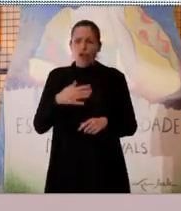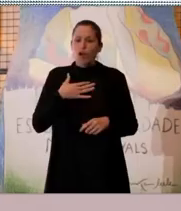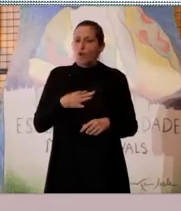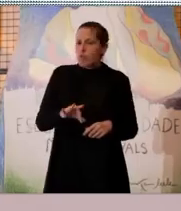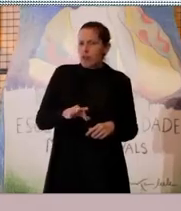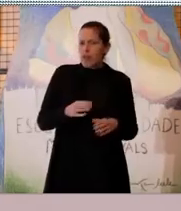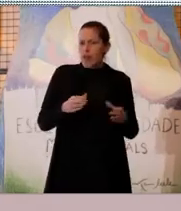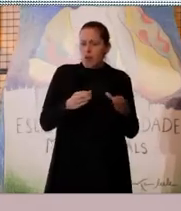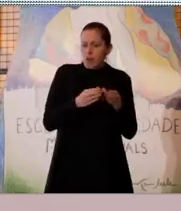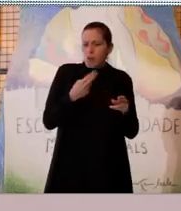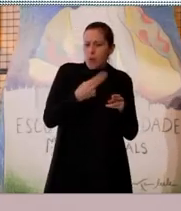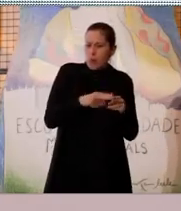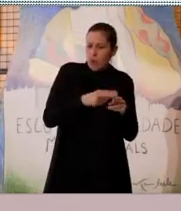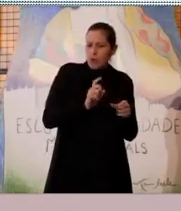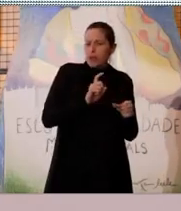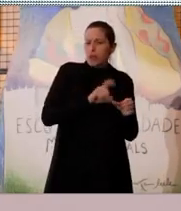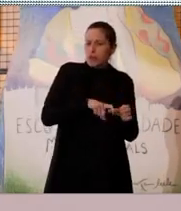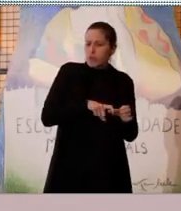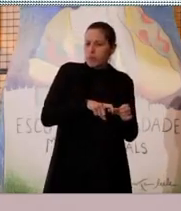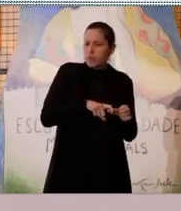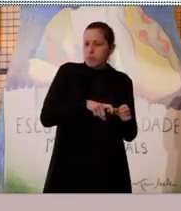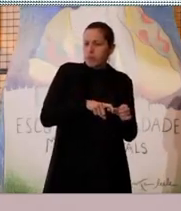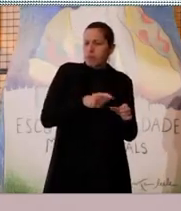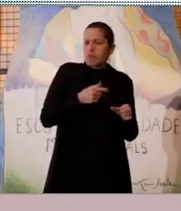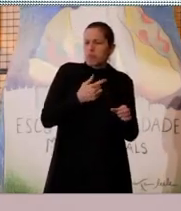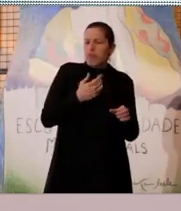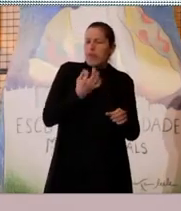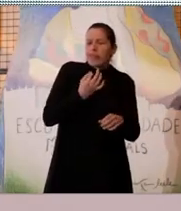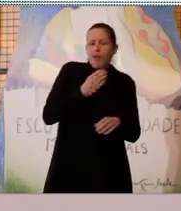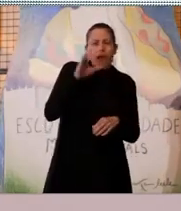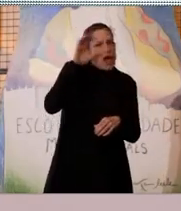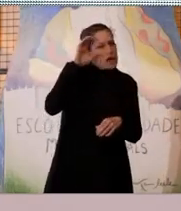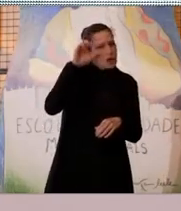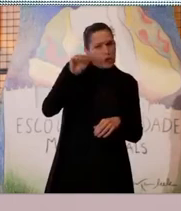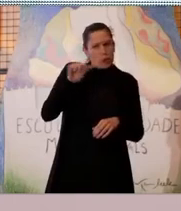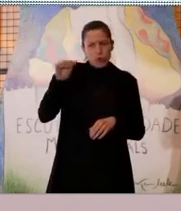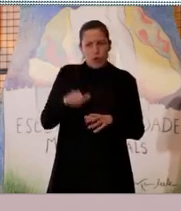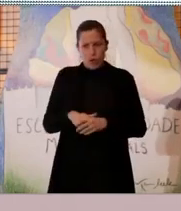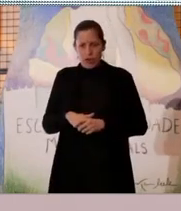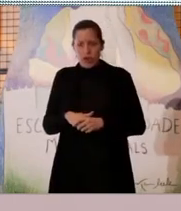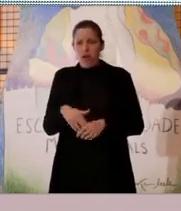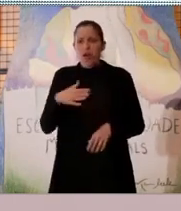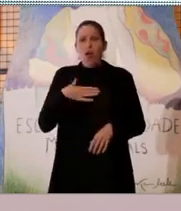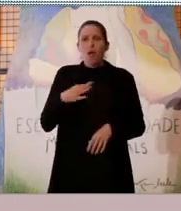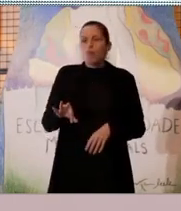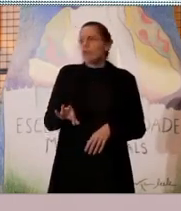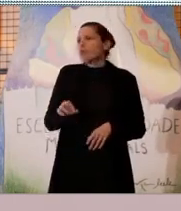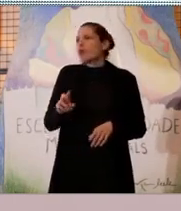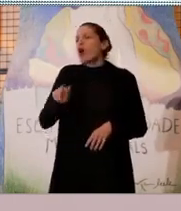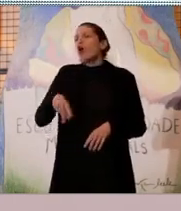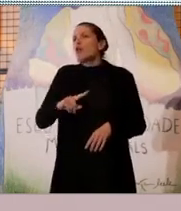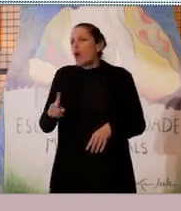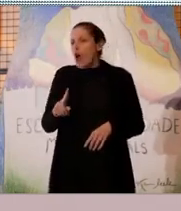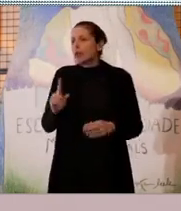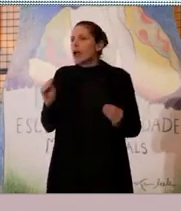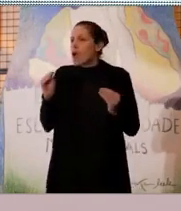asociación Me parece que hay que escuchar Si de repente millones de mujeres no quiere decir que tragues con todo ni que estés de acuerdo